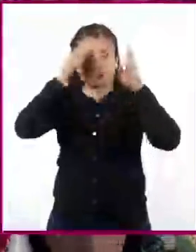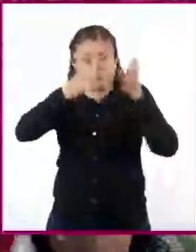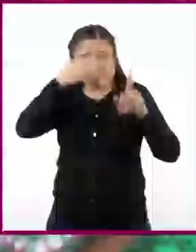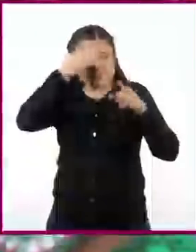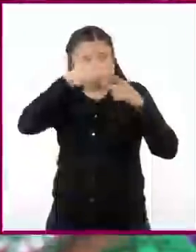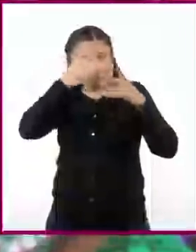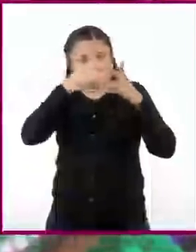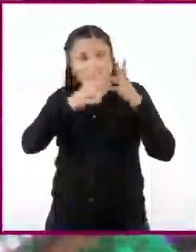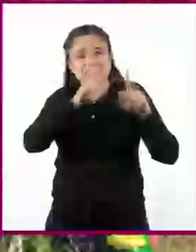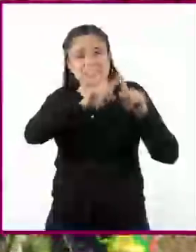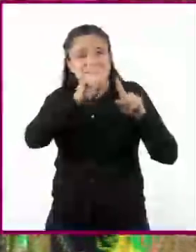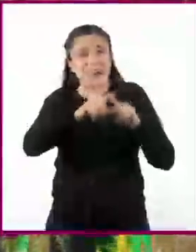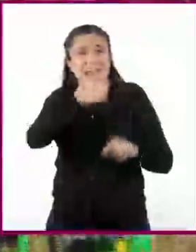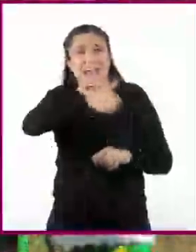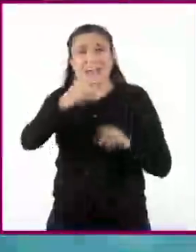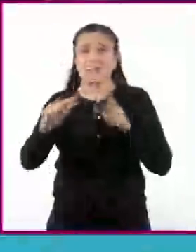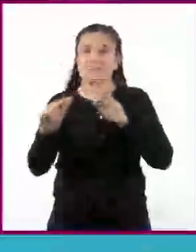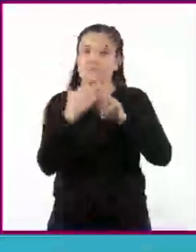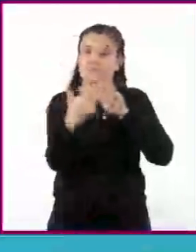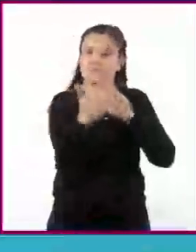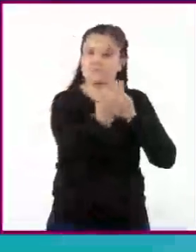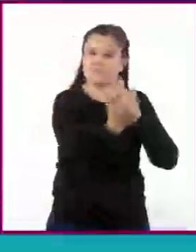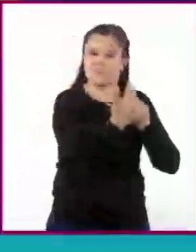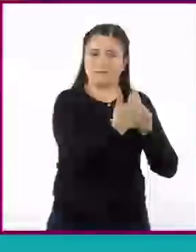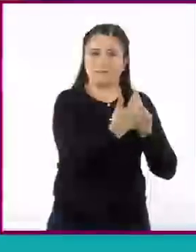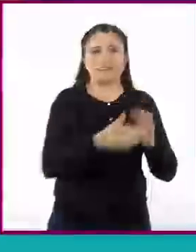por cada región.